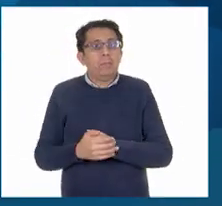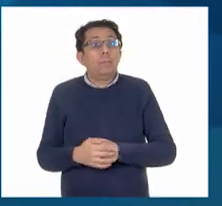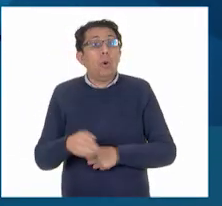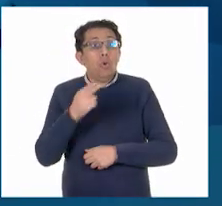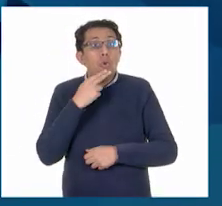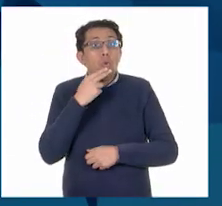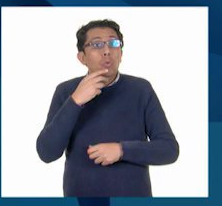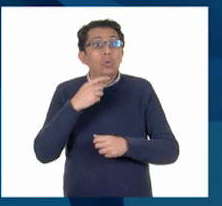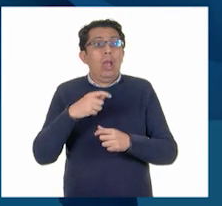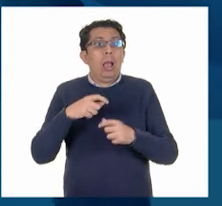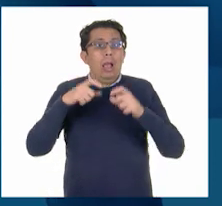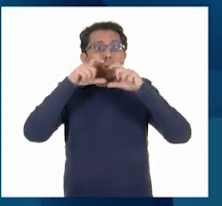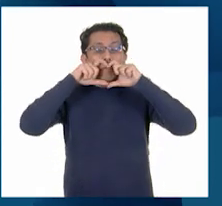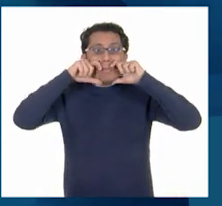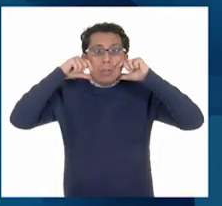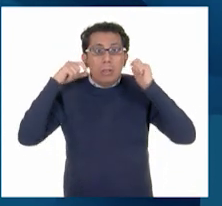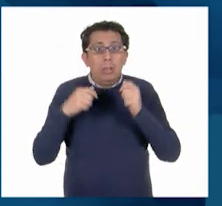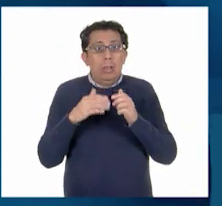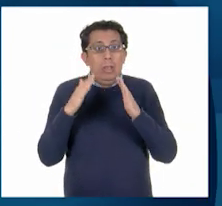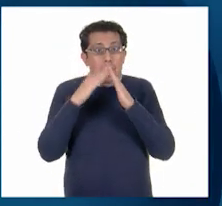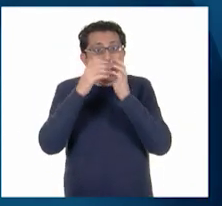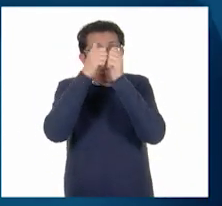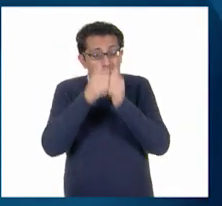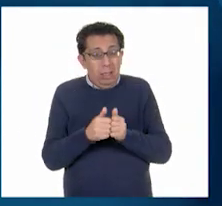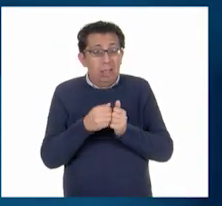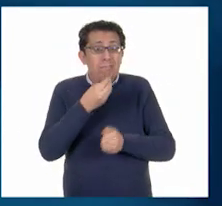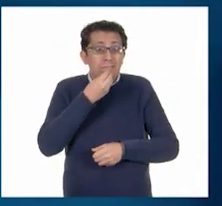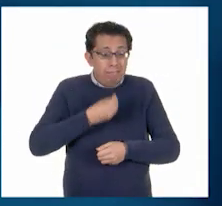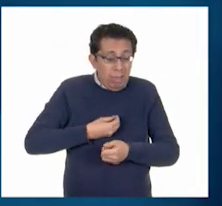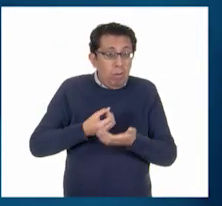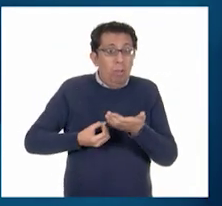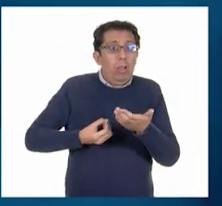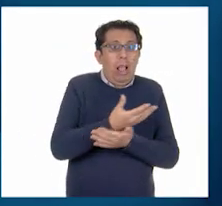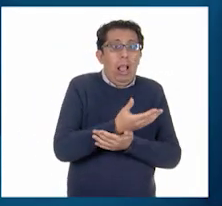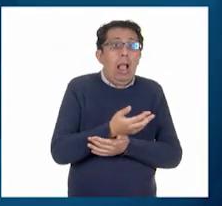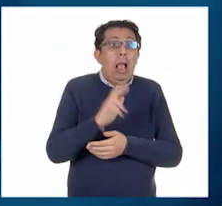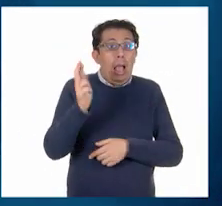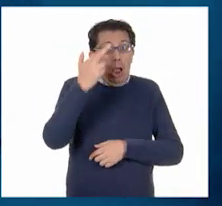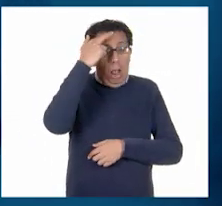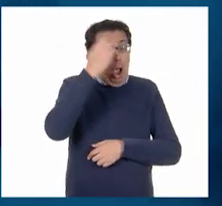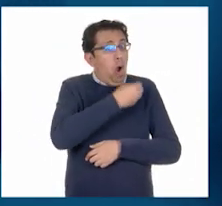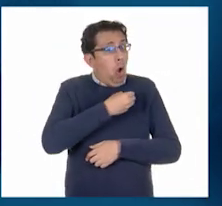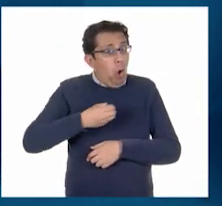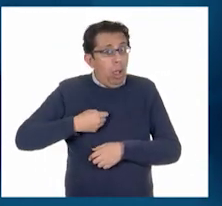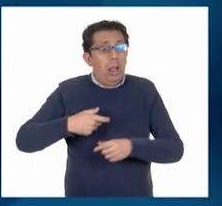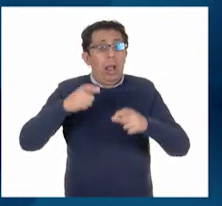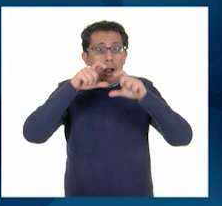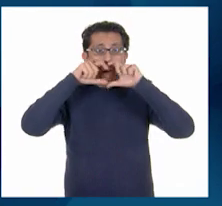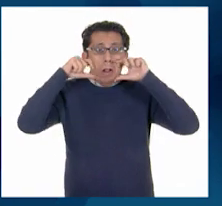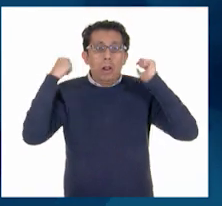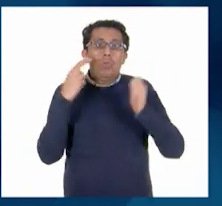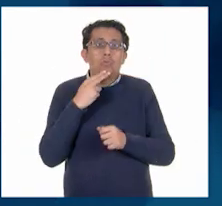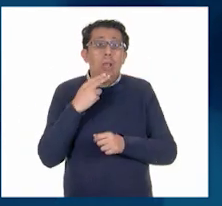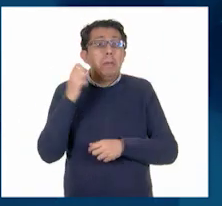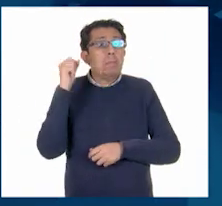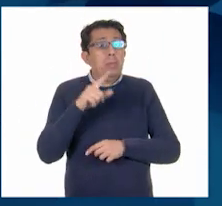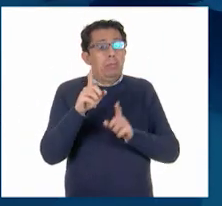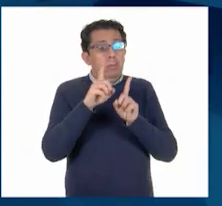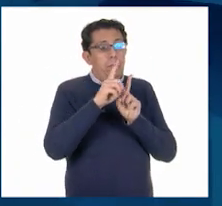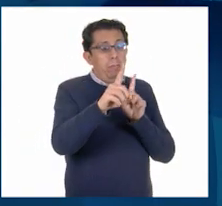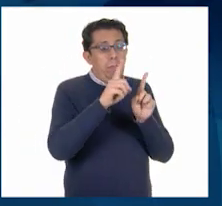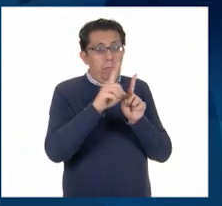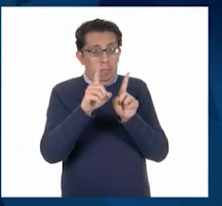Utiliza cubrebocas. No salgas de casa y si tienes que hacerlo, recuerda que es obligatorio utilizarlo. Mantén la sana